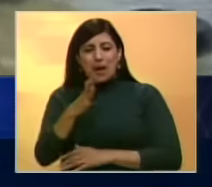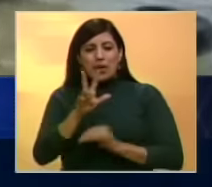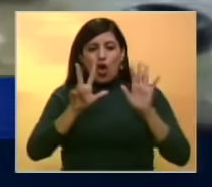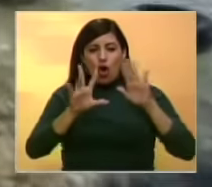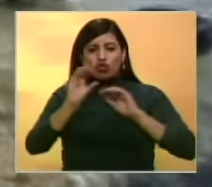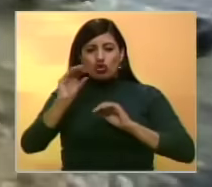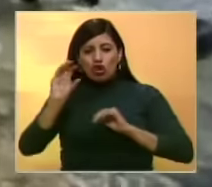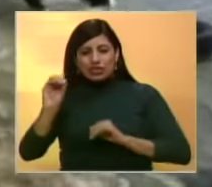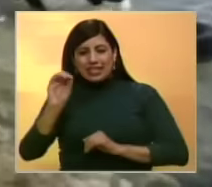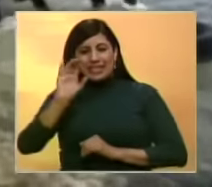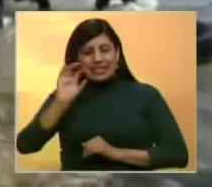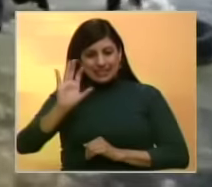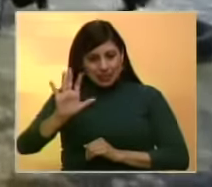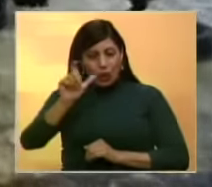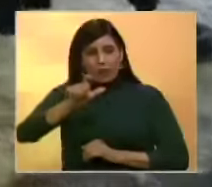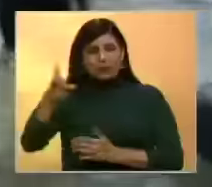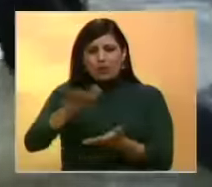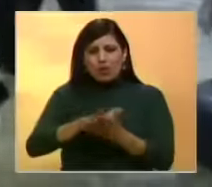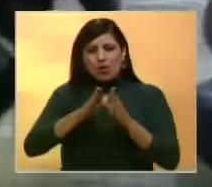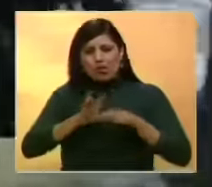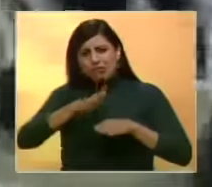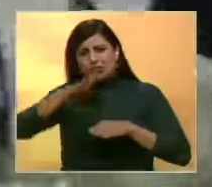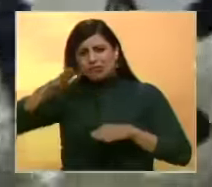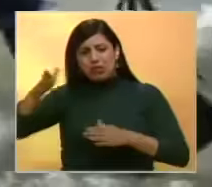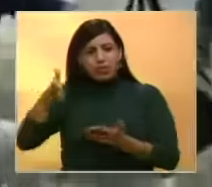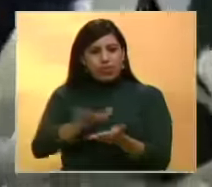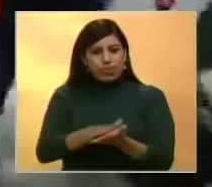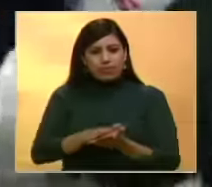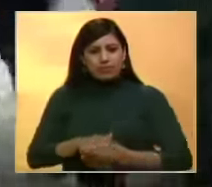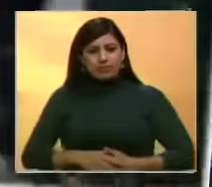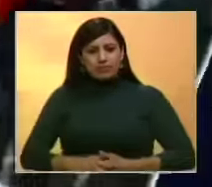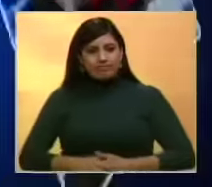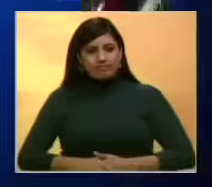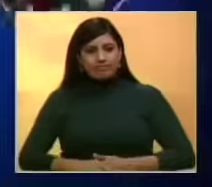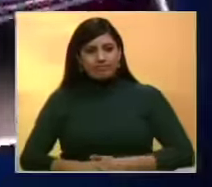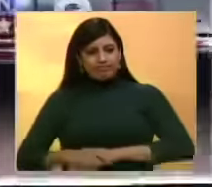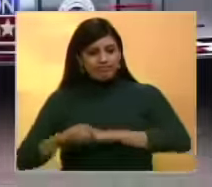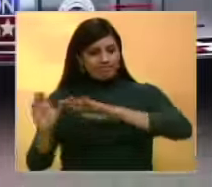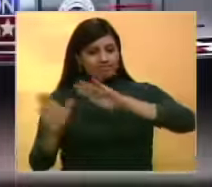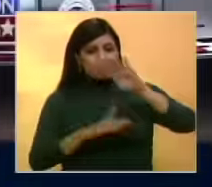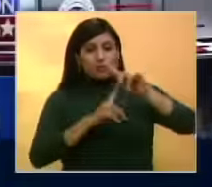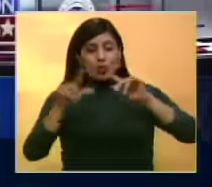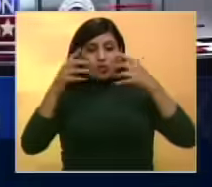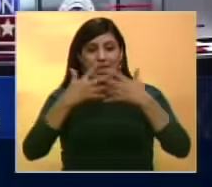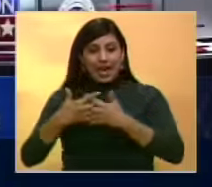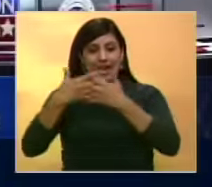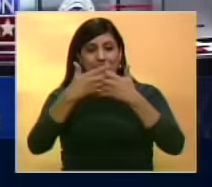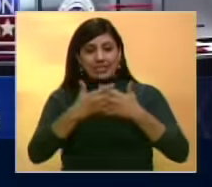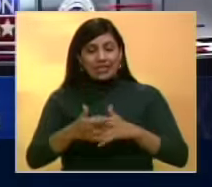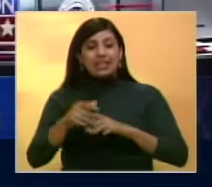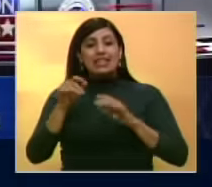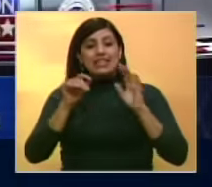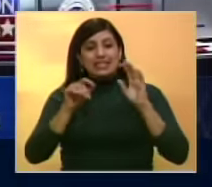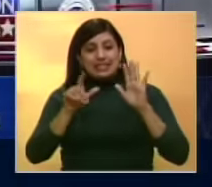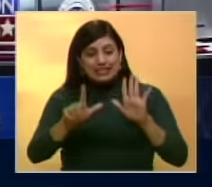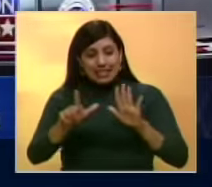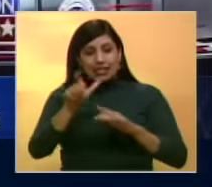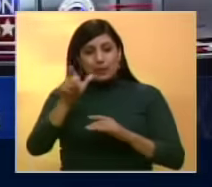805 personas han fallecido en el mare ejeo en Estados Unidos siete aspirantes